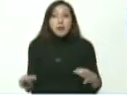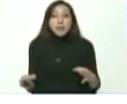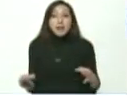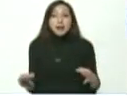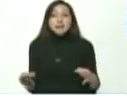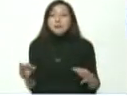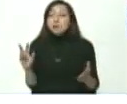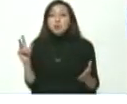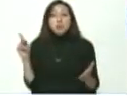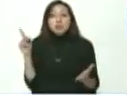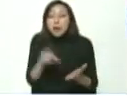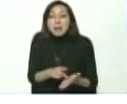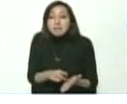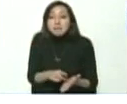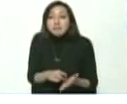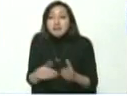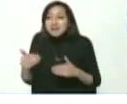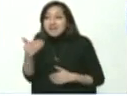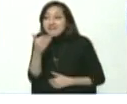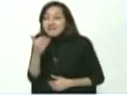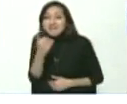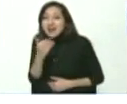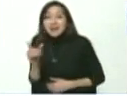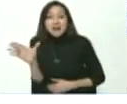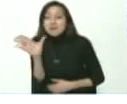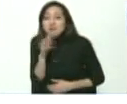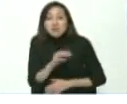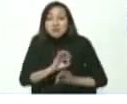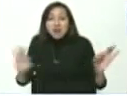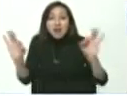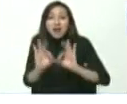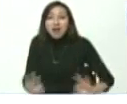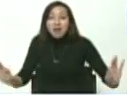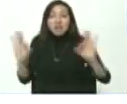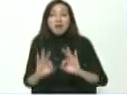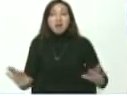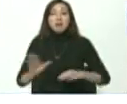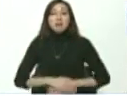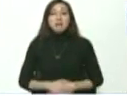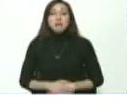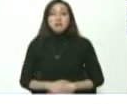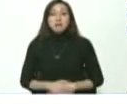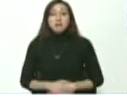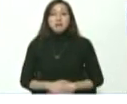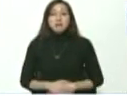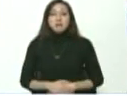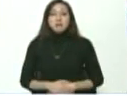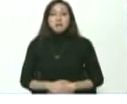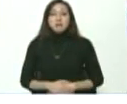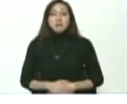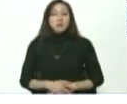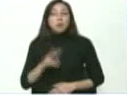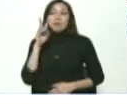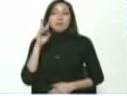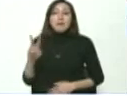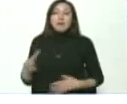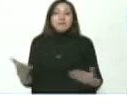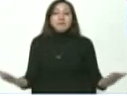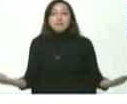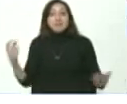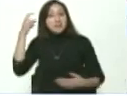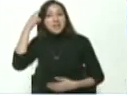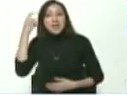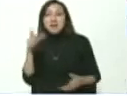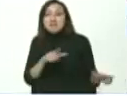ha llegado. Y todavía no está presente en el horizonte.